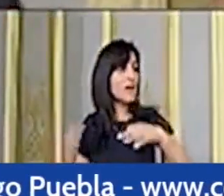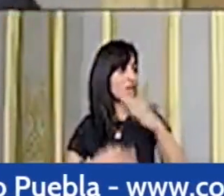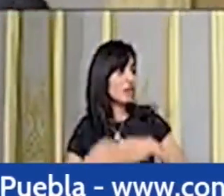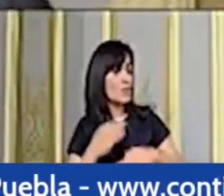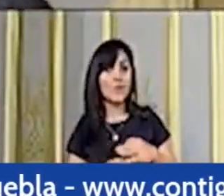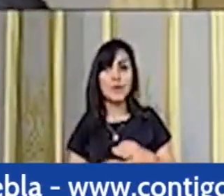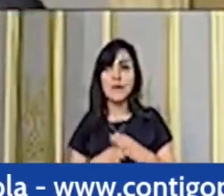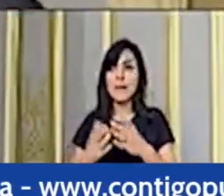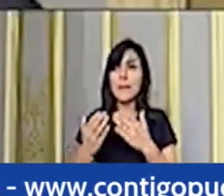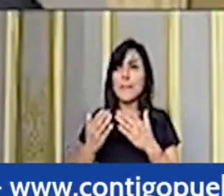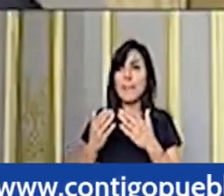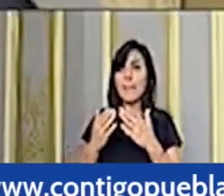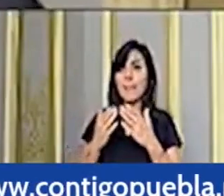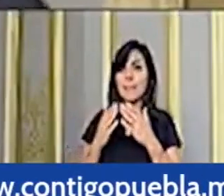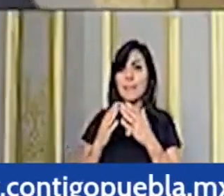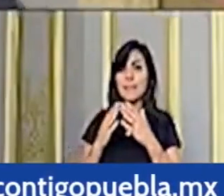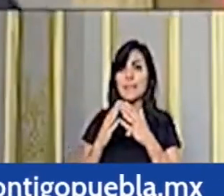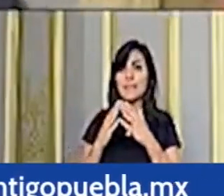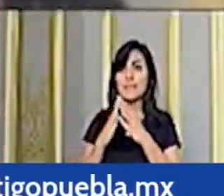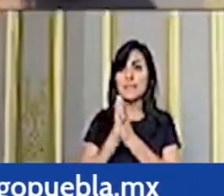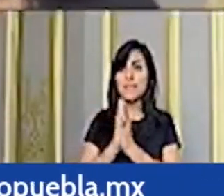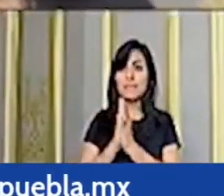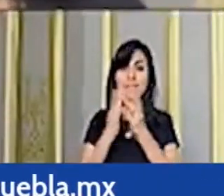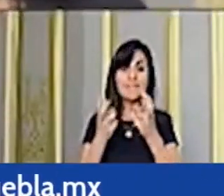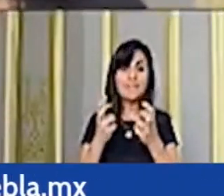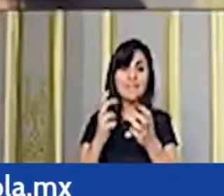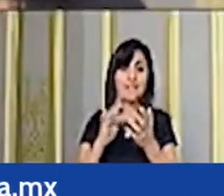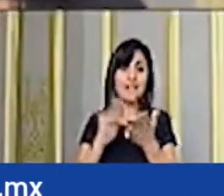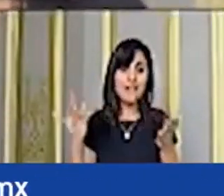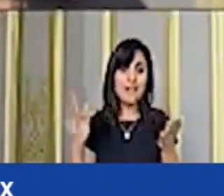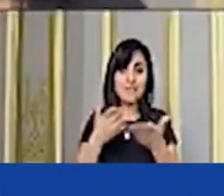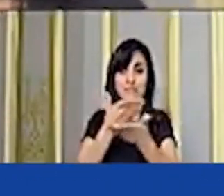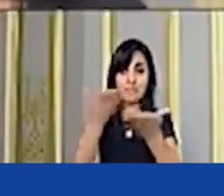Le pido por favor que podamos continuar.